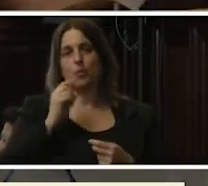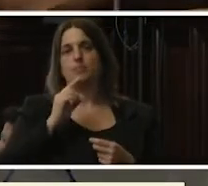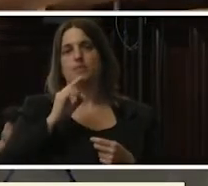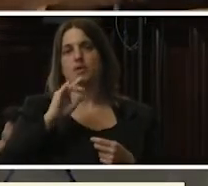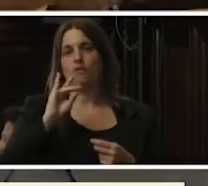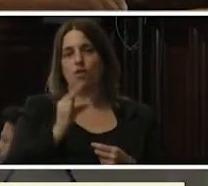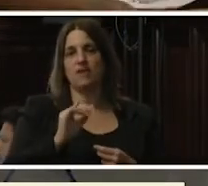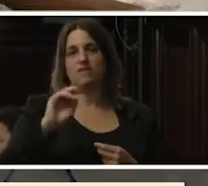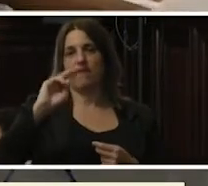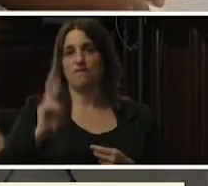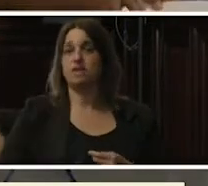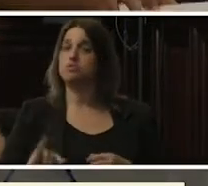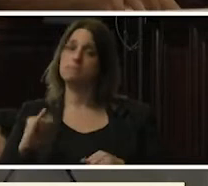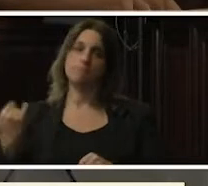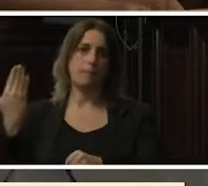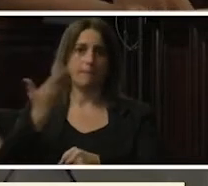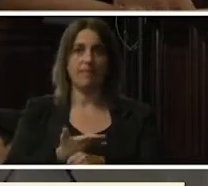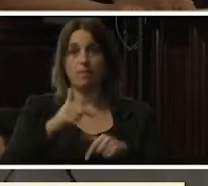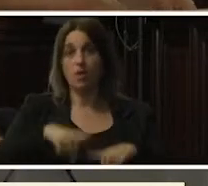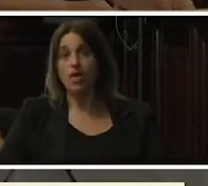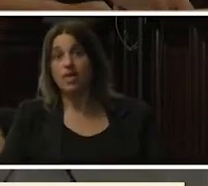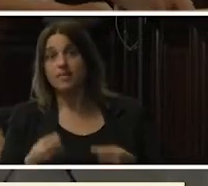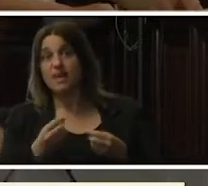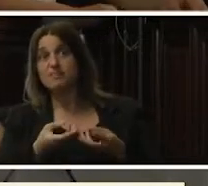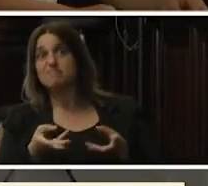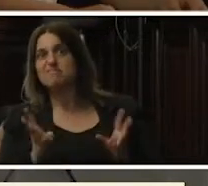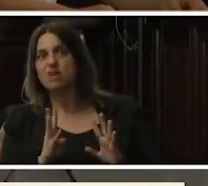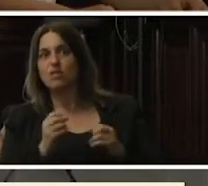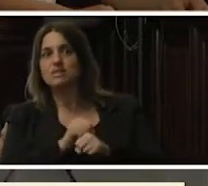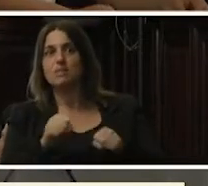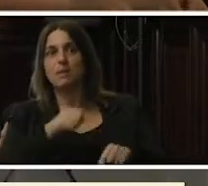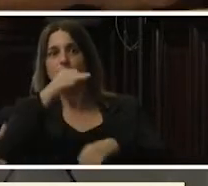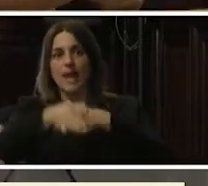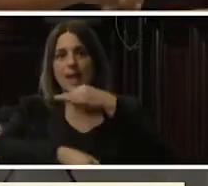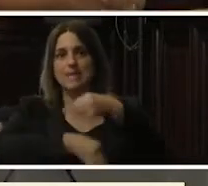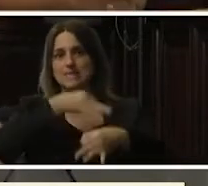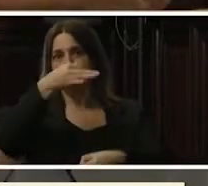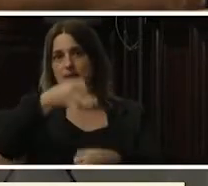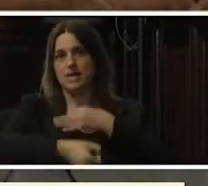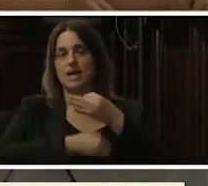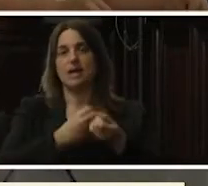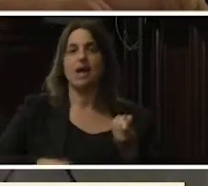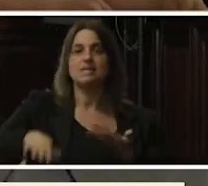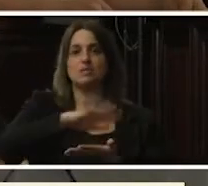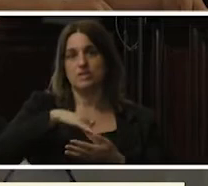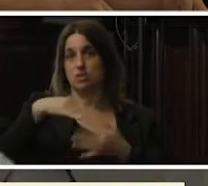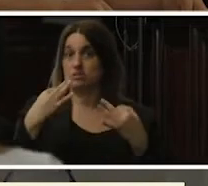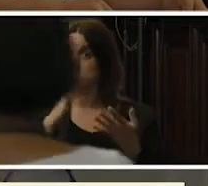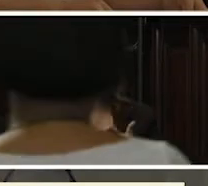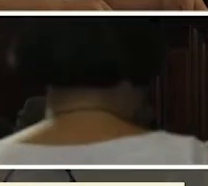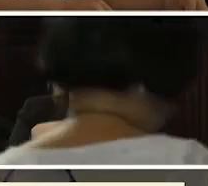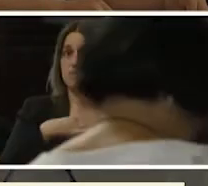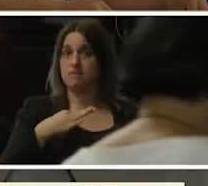Hemos solicitado esta audiencia a fin de exponer la situación que enfrentan los pueblos indígenas